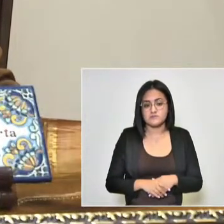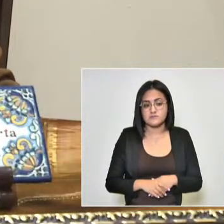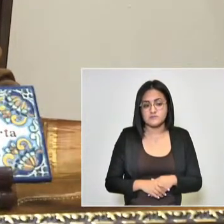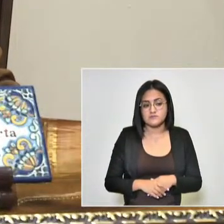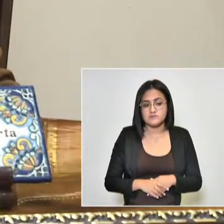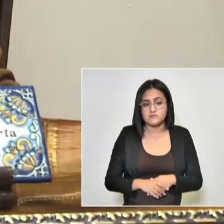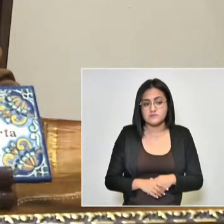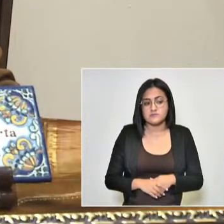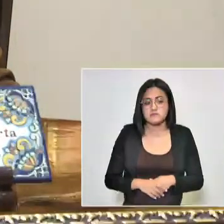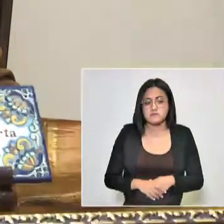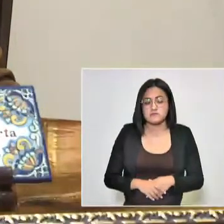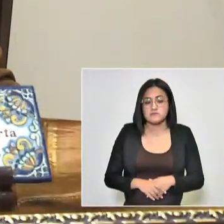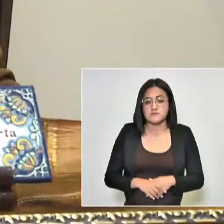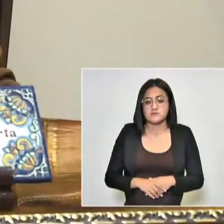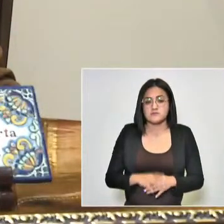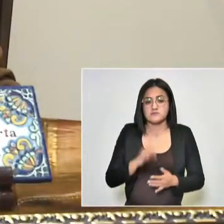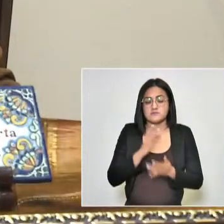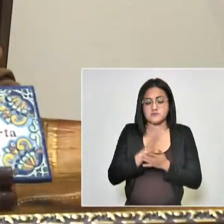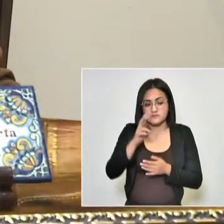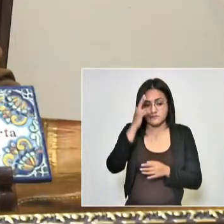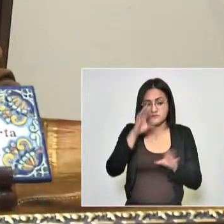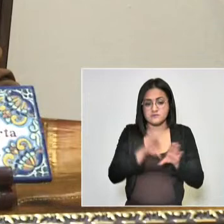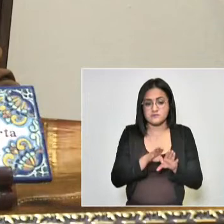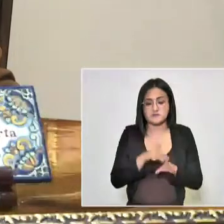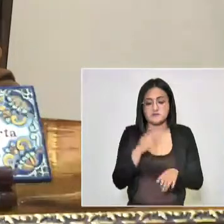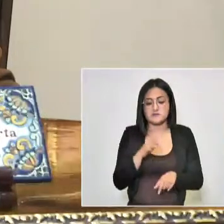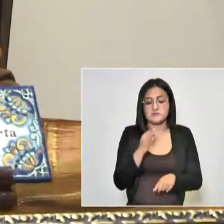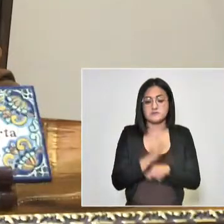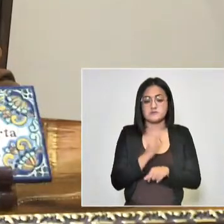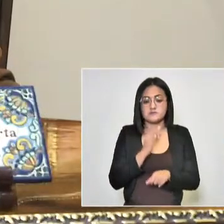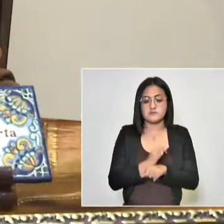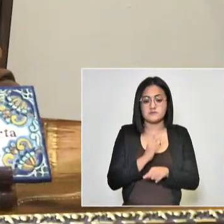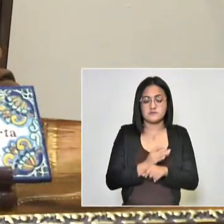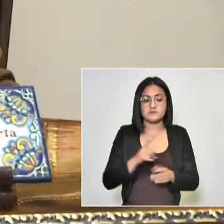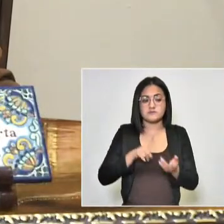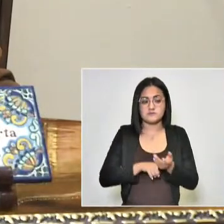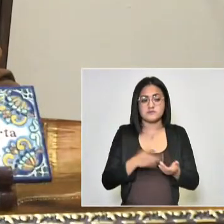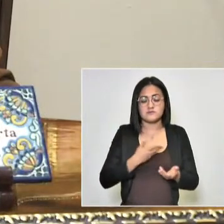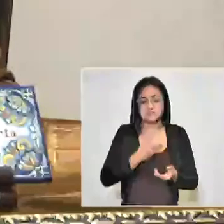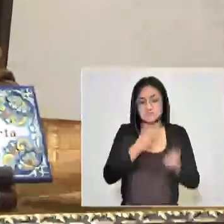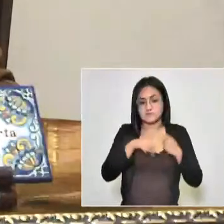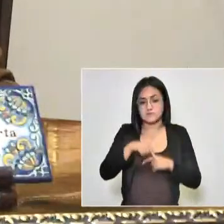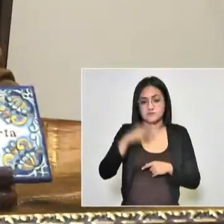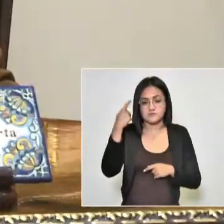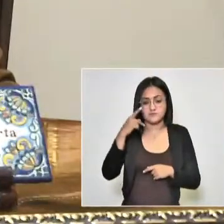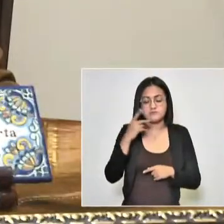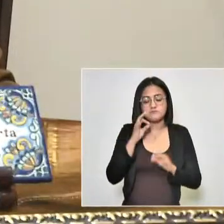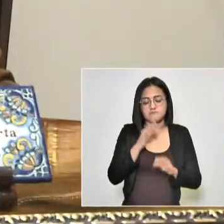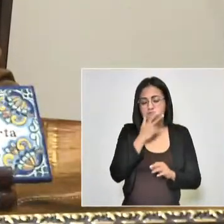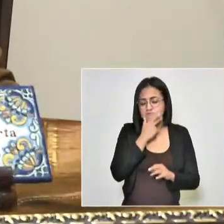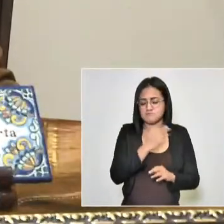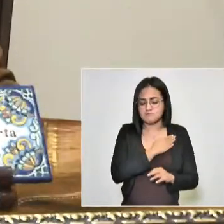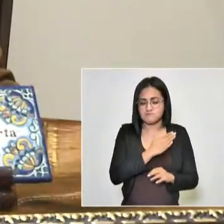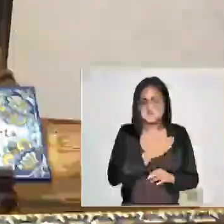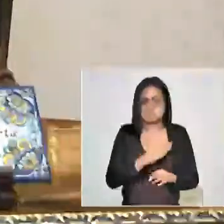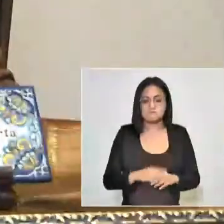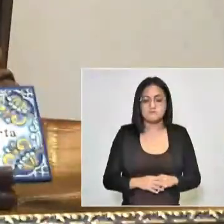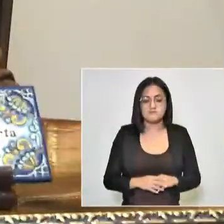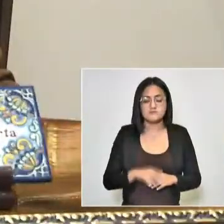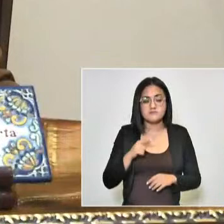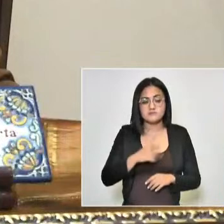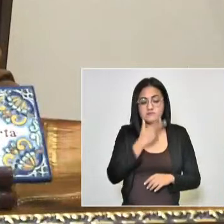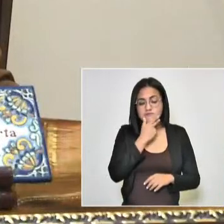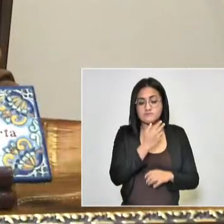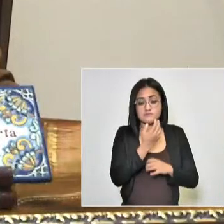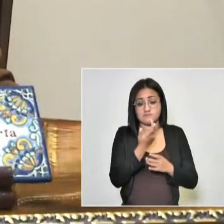muy, muy reconocido por la visita que me hizo el ingeniero a Puebla, un caballero, un hombre